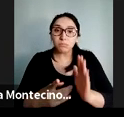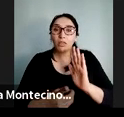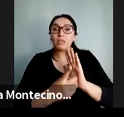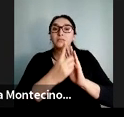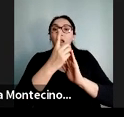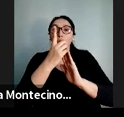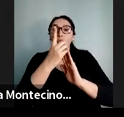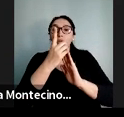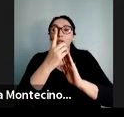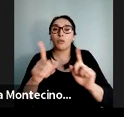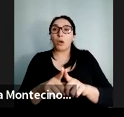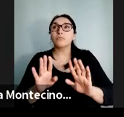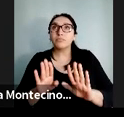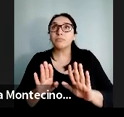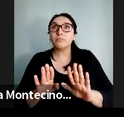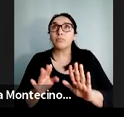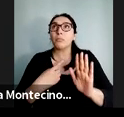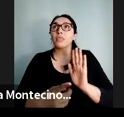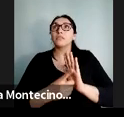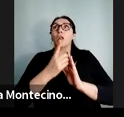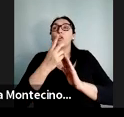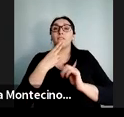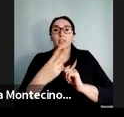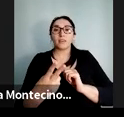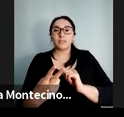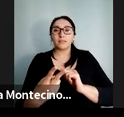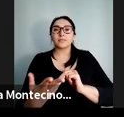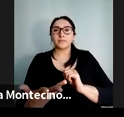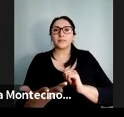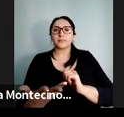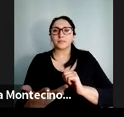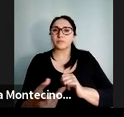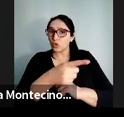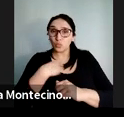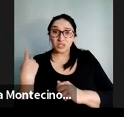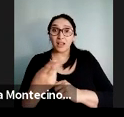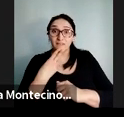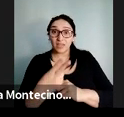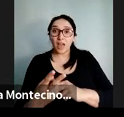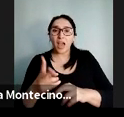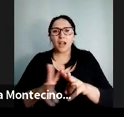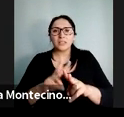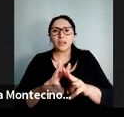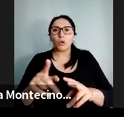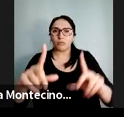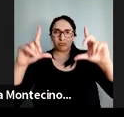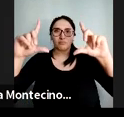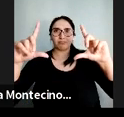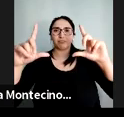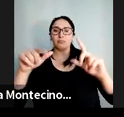de nuestras vidas. Sobre todo ahora que finalmente gran parte de nuestra vida la estamos haciendo frente a una pantalla.